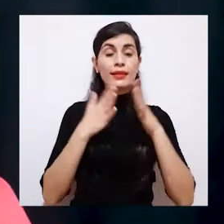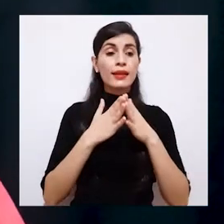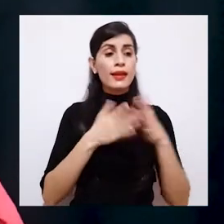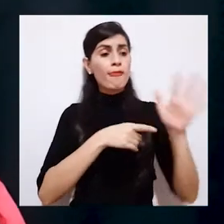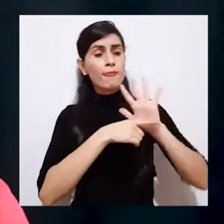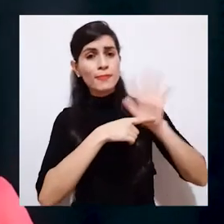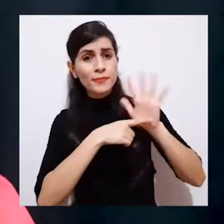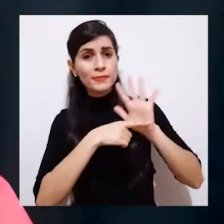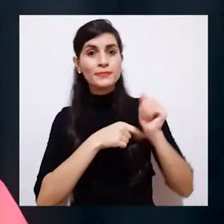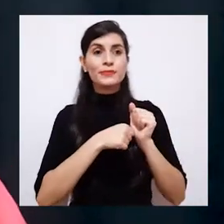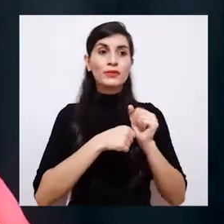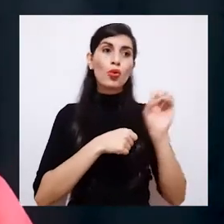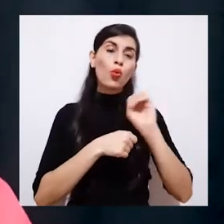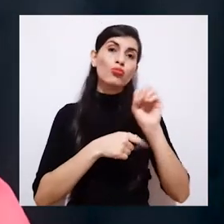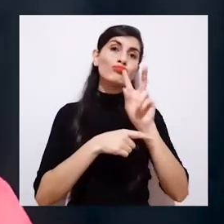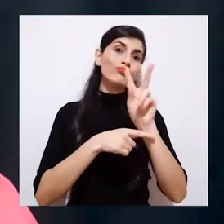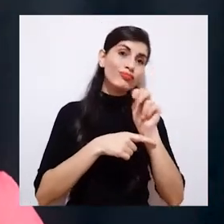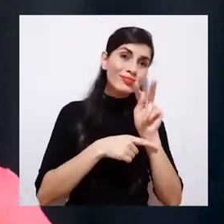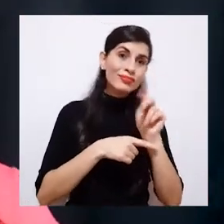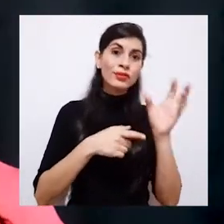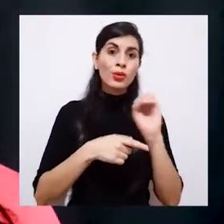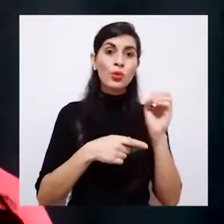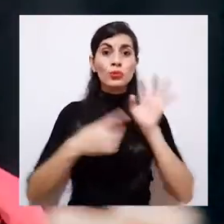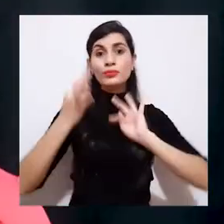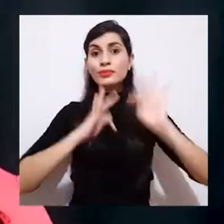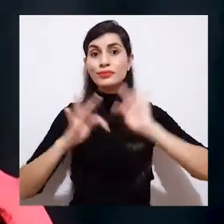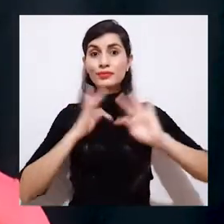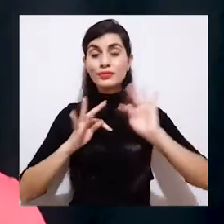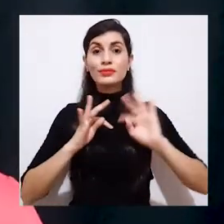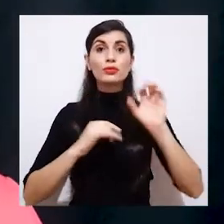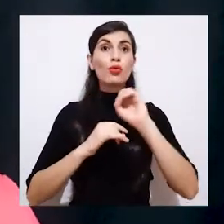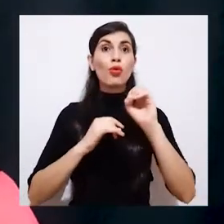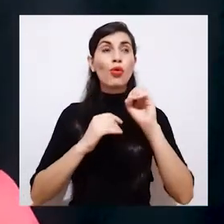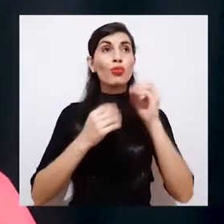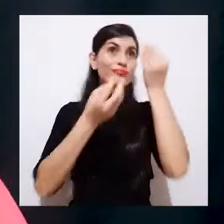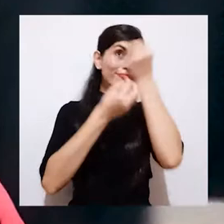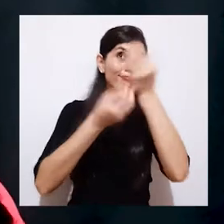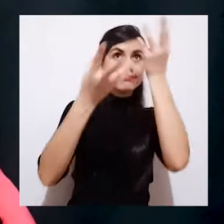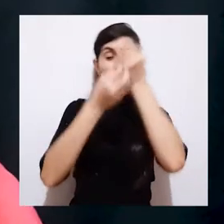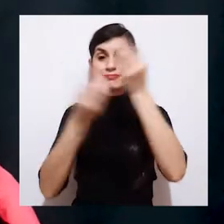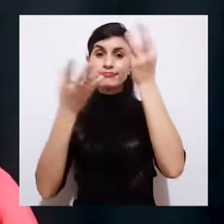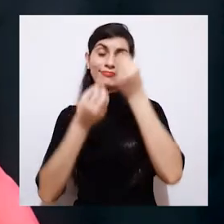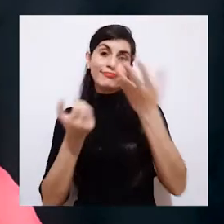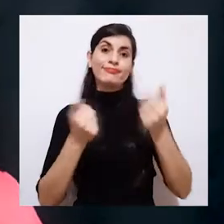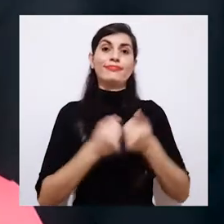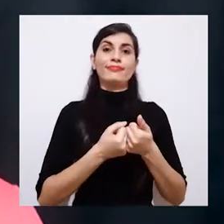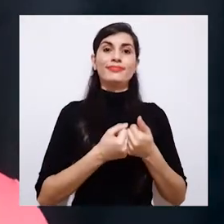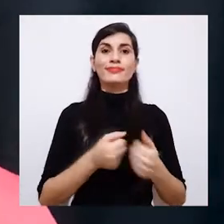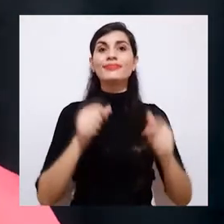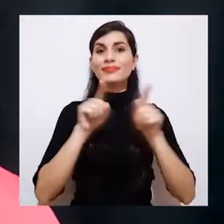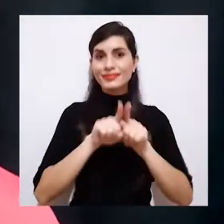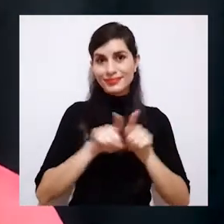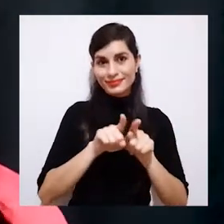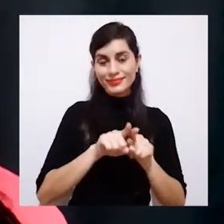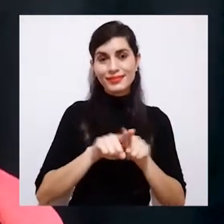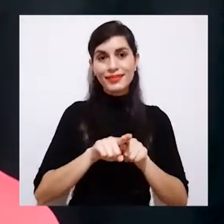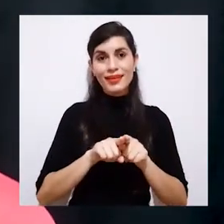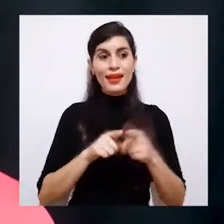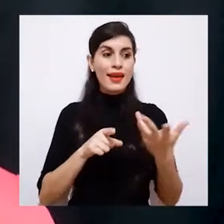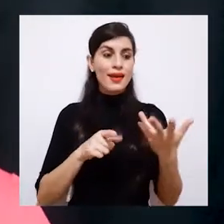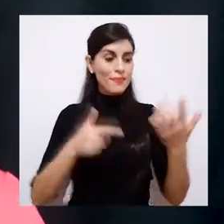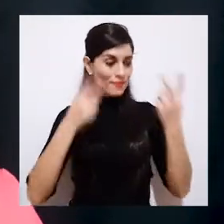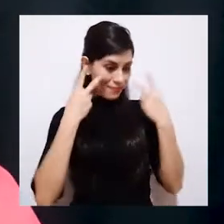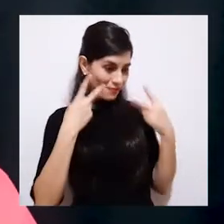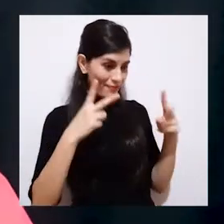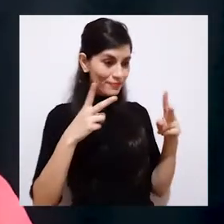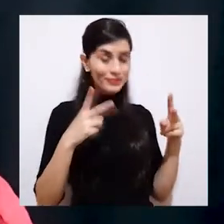tanto en lo que es el cine, la televisión, el teatro, anuncios publicitarios, y no solamente en estos campos, sino que también el campo de